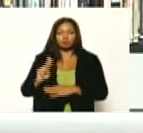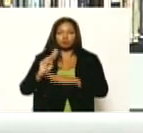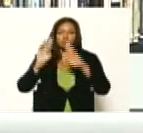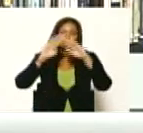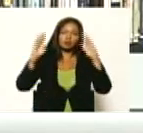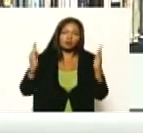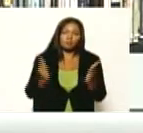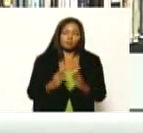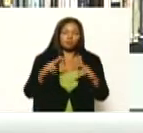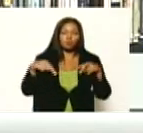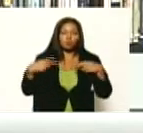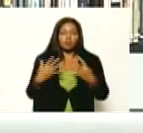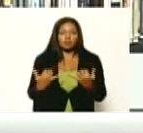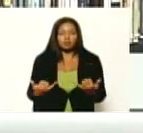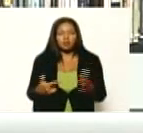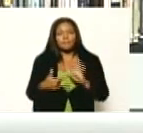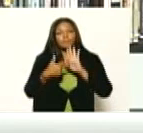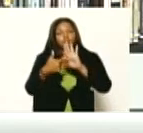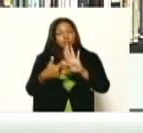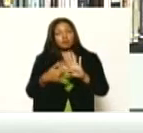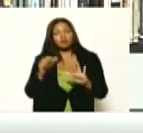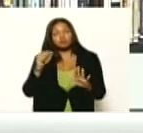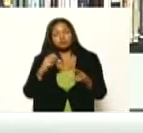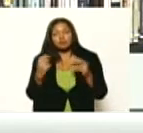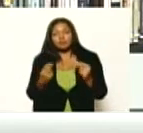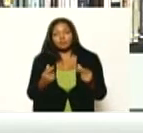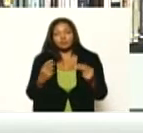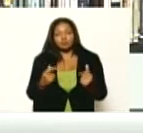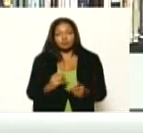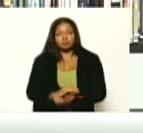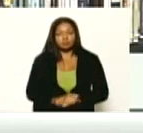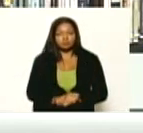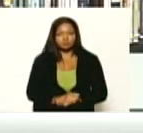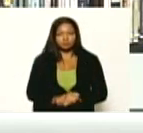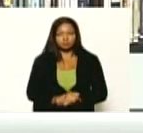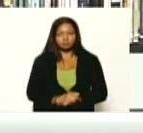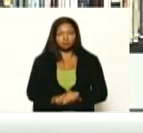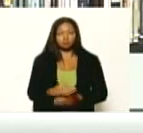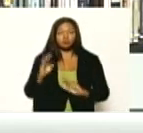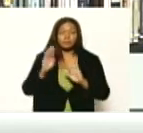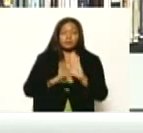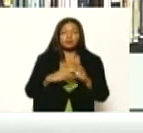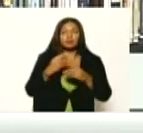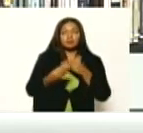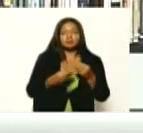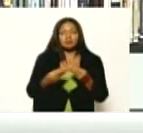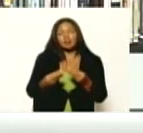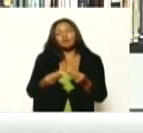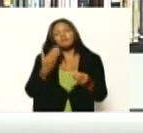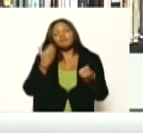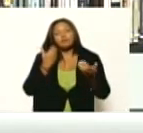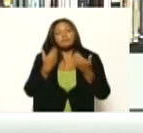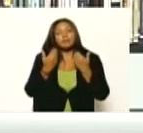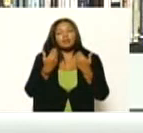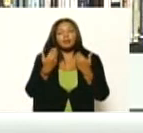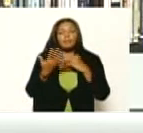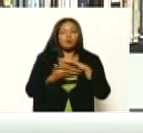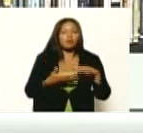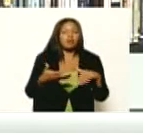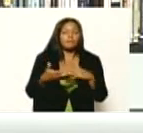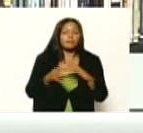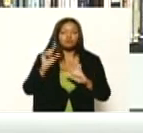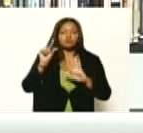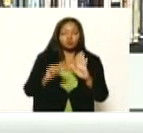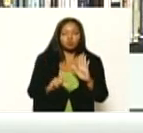en la actualidad han demostrado ser efectivas, cuanto menos en prevenir la enfermedad grave, en reducir los